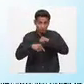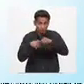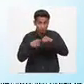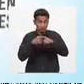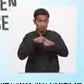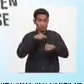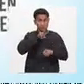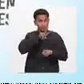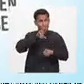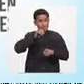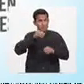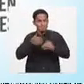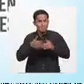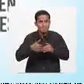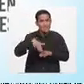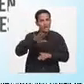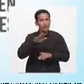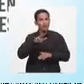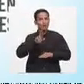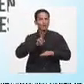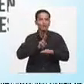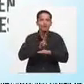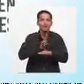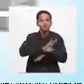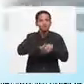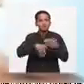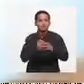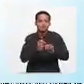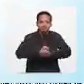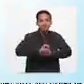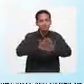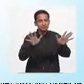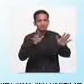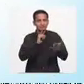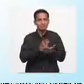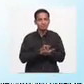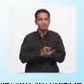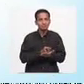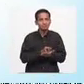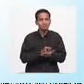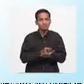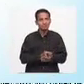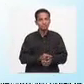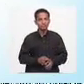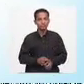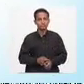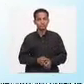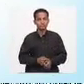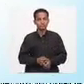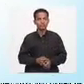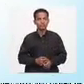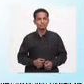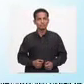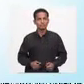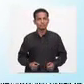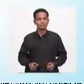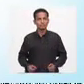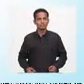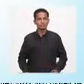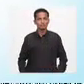del mundo lo han utilizado con total transparencia